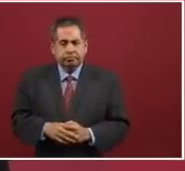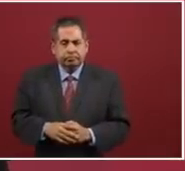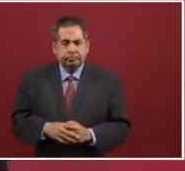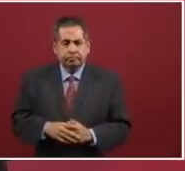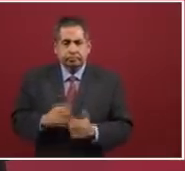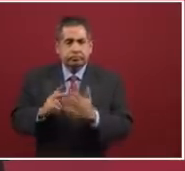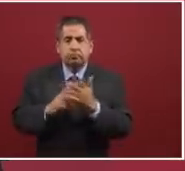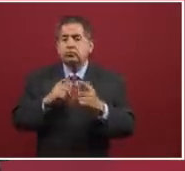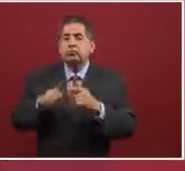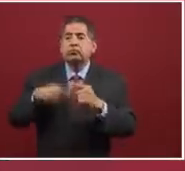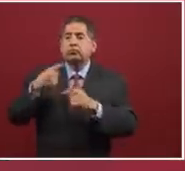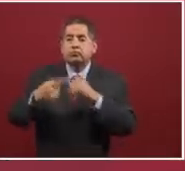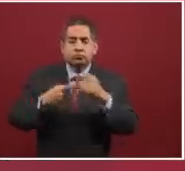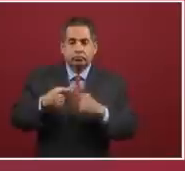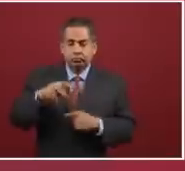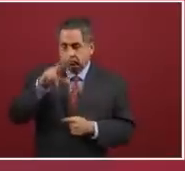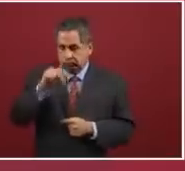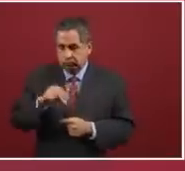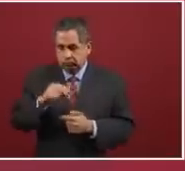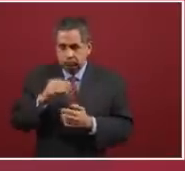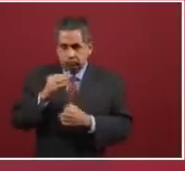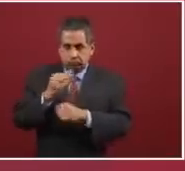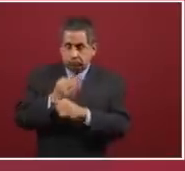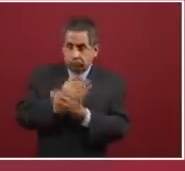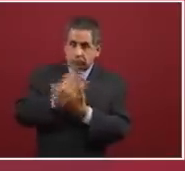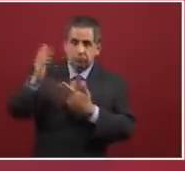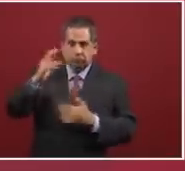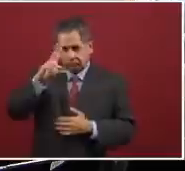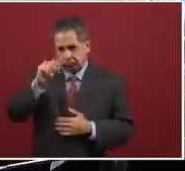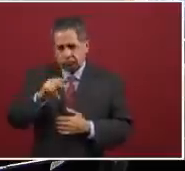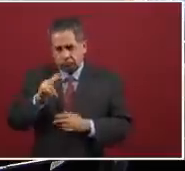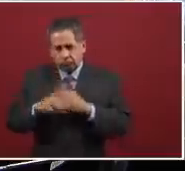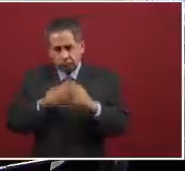que no se cometan excesos.